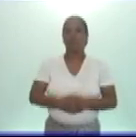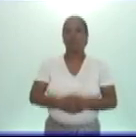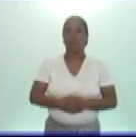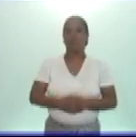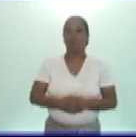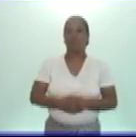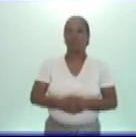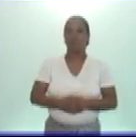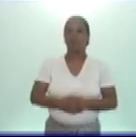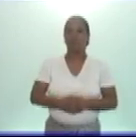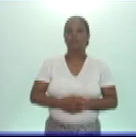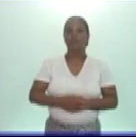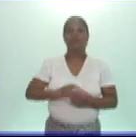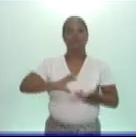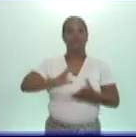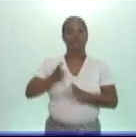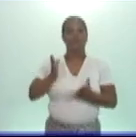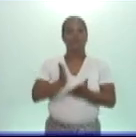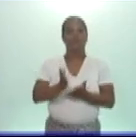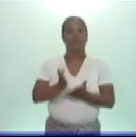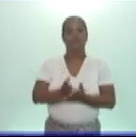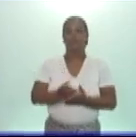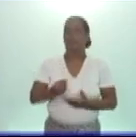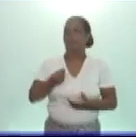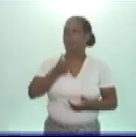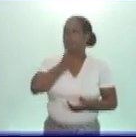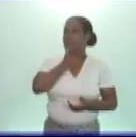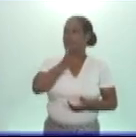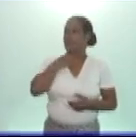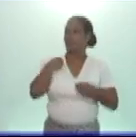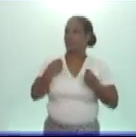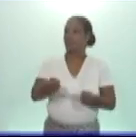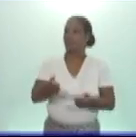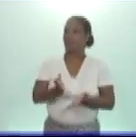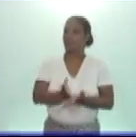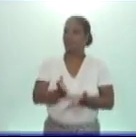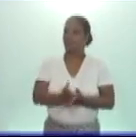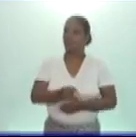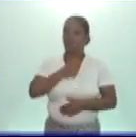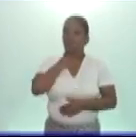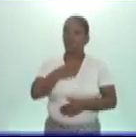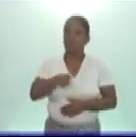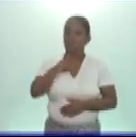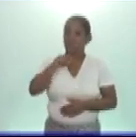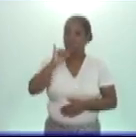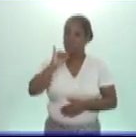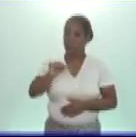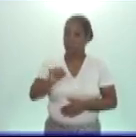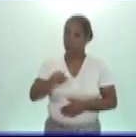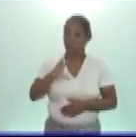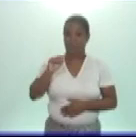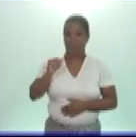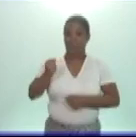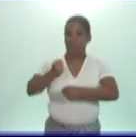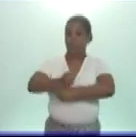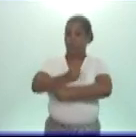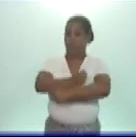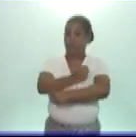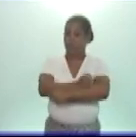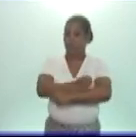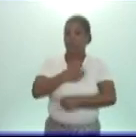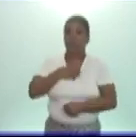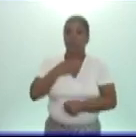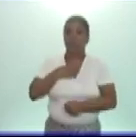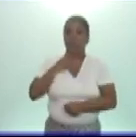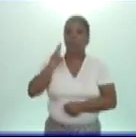tiene que ver un poco con la que hemos dado en clase. A ver, en el ejercicio 16 se habla de un camión que lleva 27 sacos